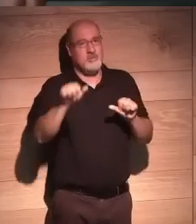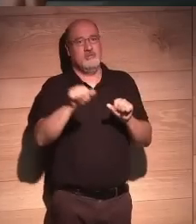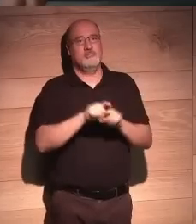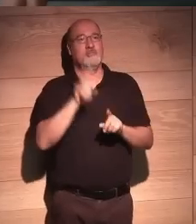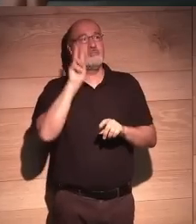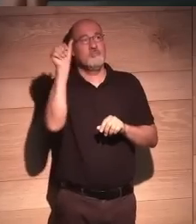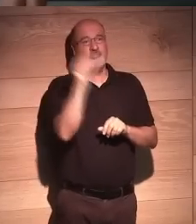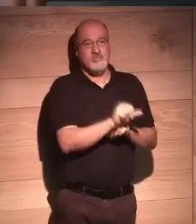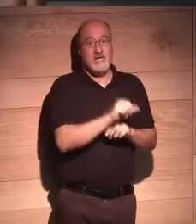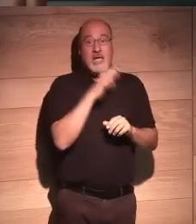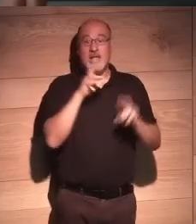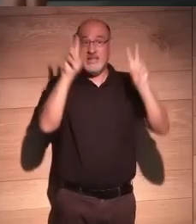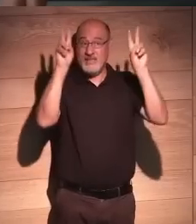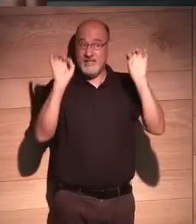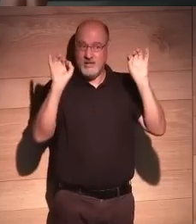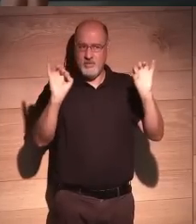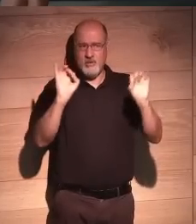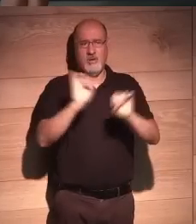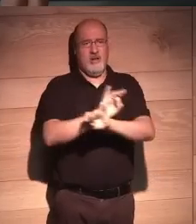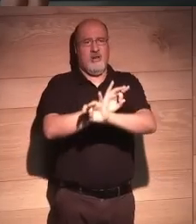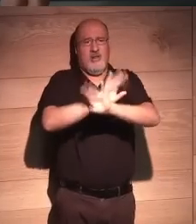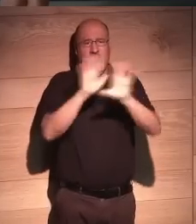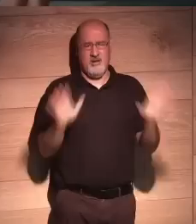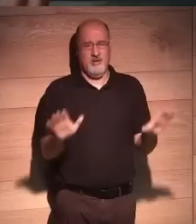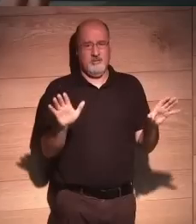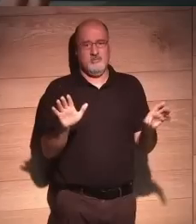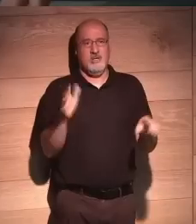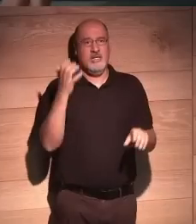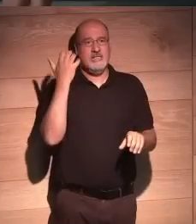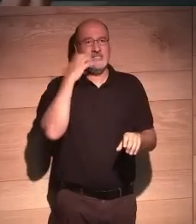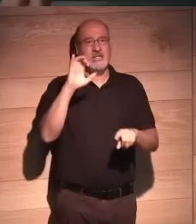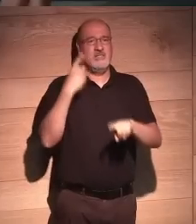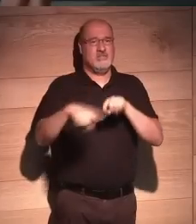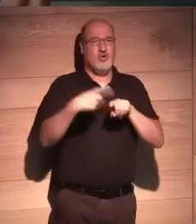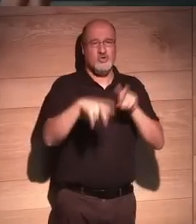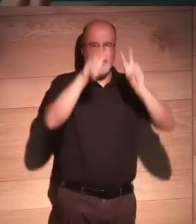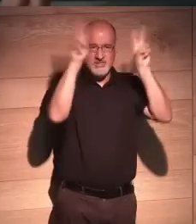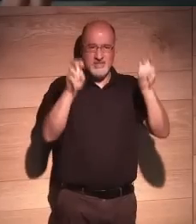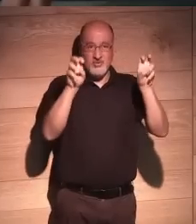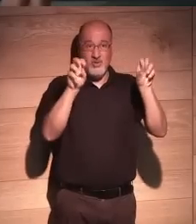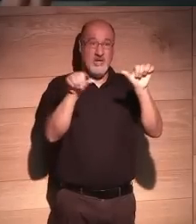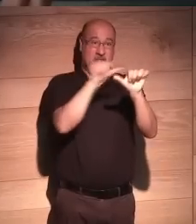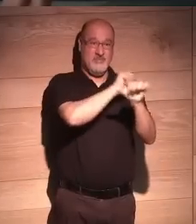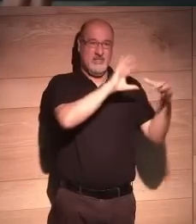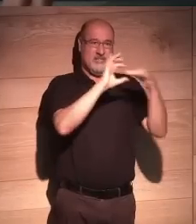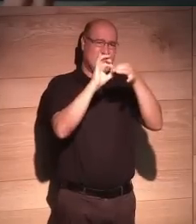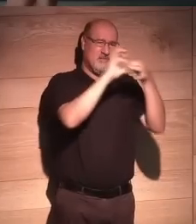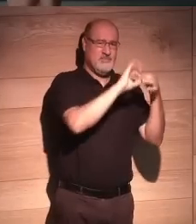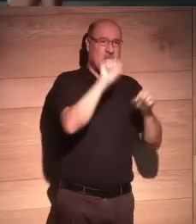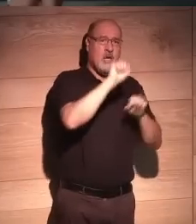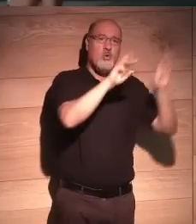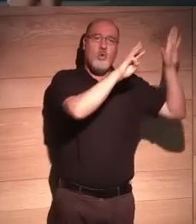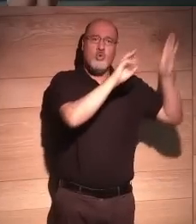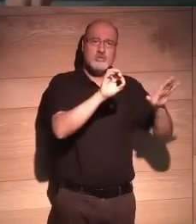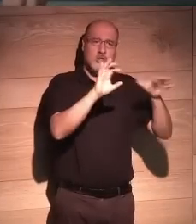esas ficciones, y esa que has citado, por supuesto que tiene, o sea, entronca perfectamente en los años 80 de una manera consciente,